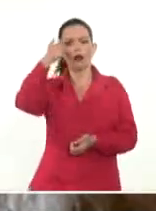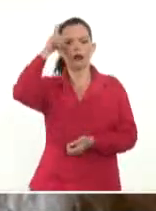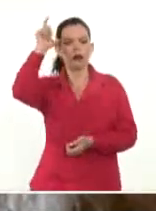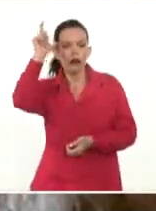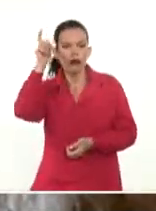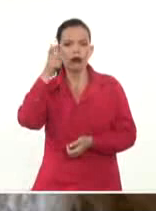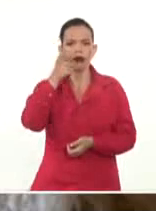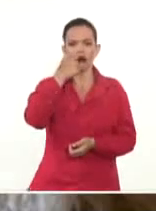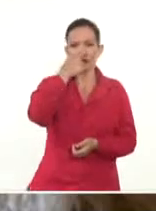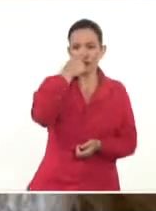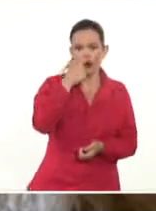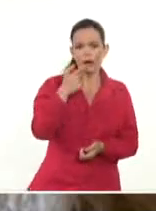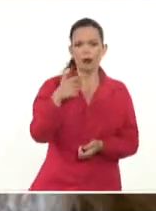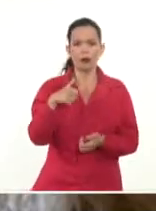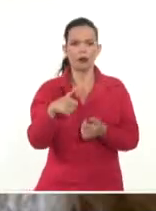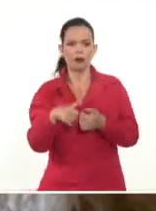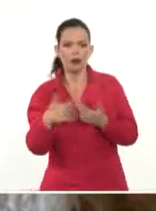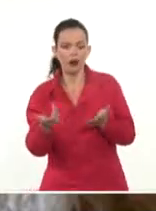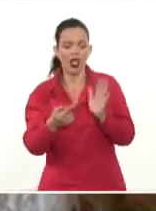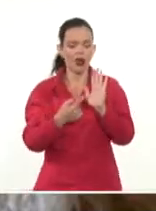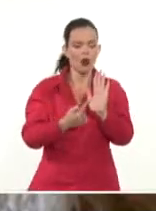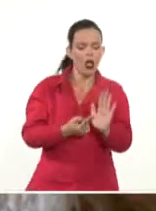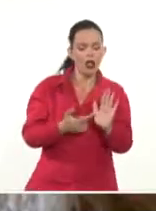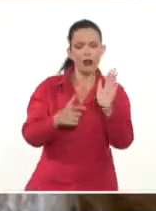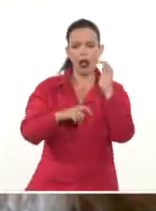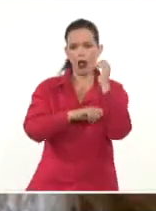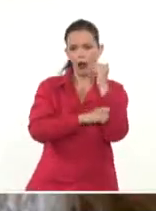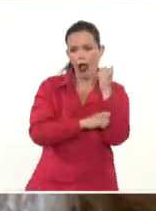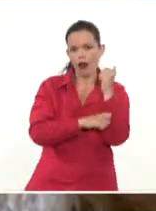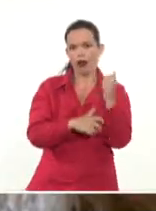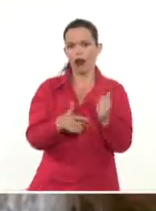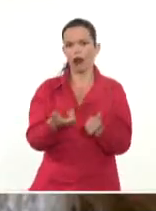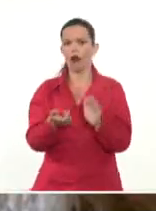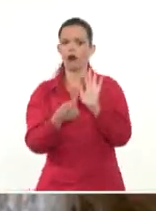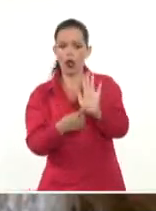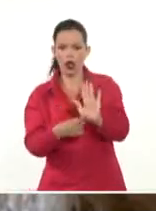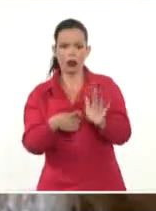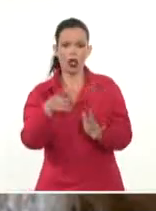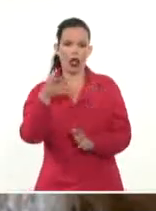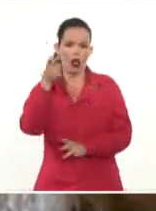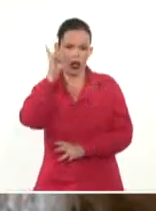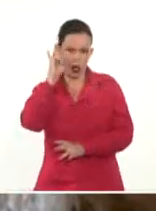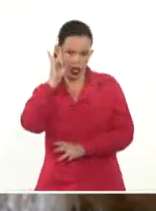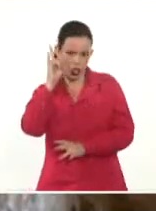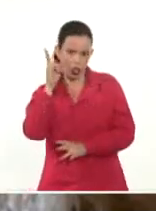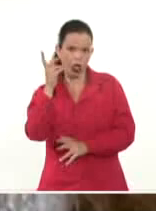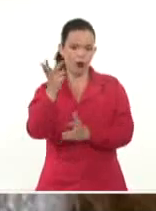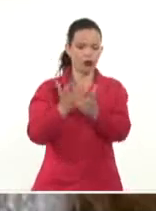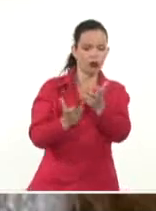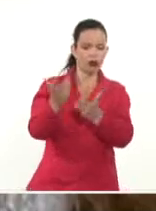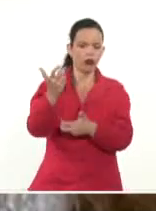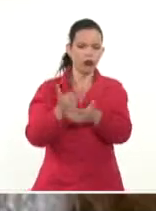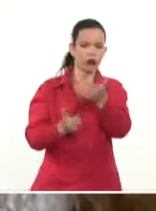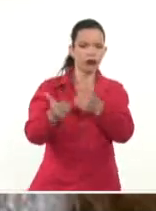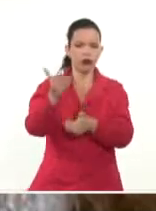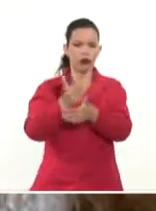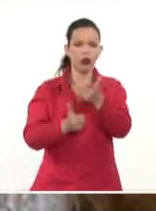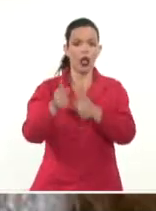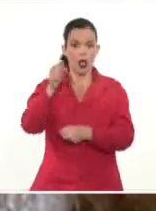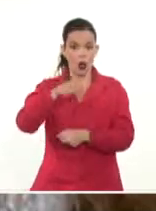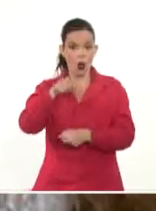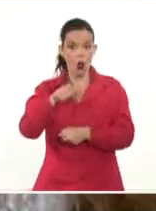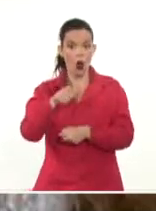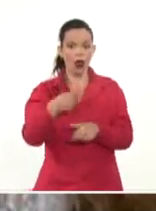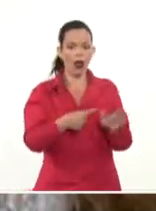de sardo de carne y lechero también. Entonces, hoy vamos a participar ahí en el